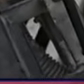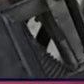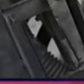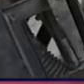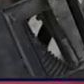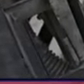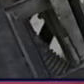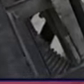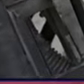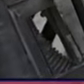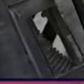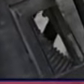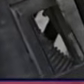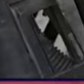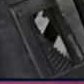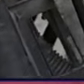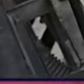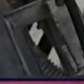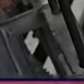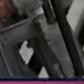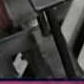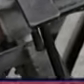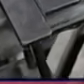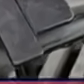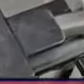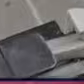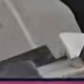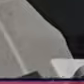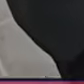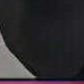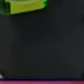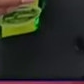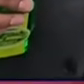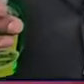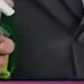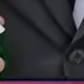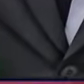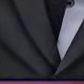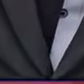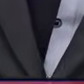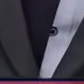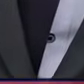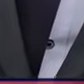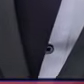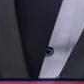tres. Cumpleaños felices, te deseamos a ti.